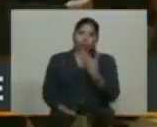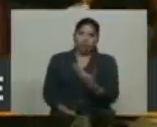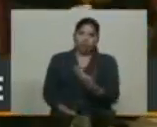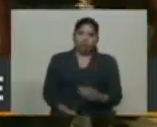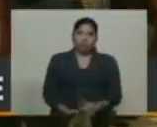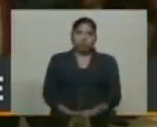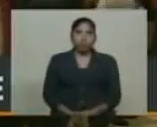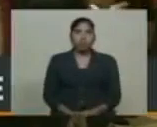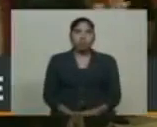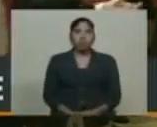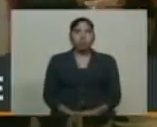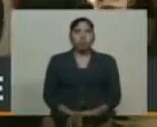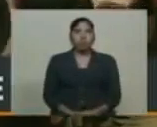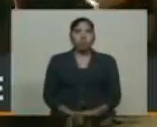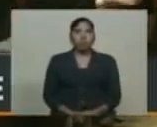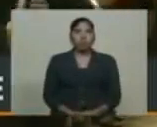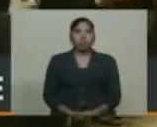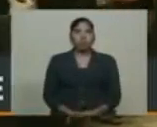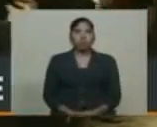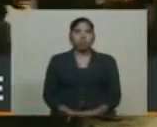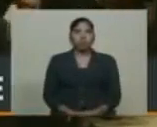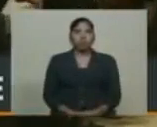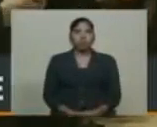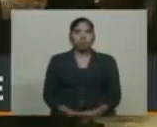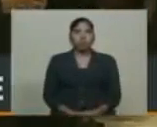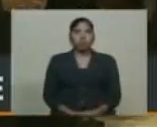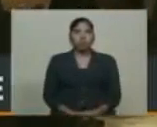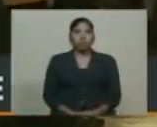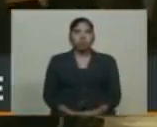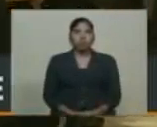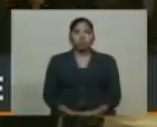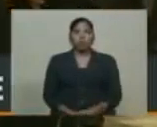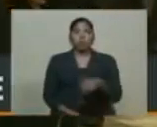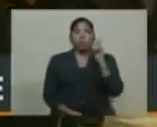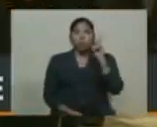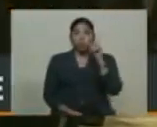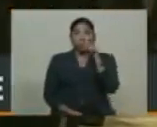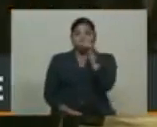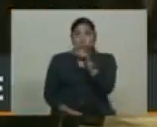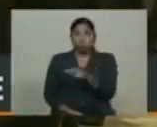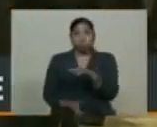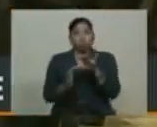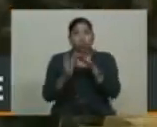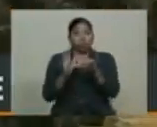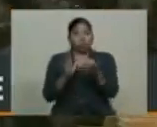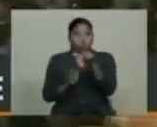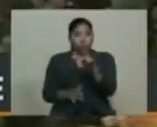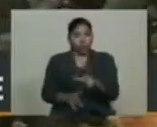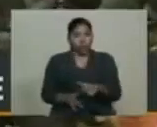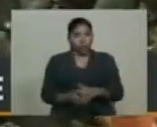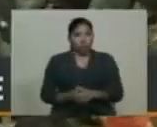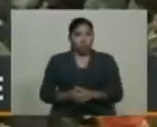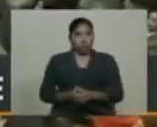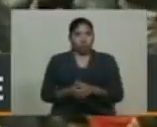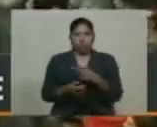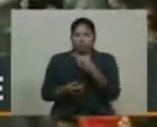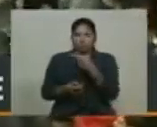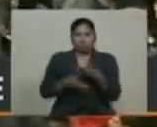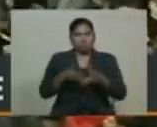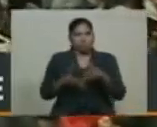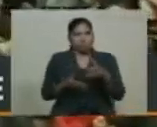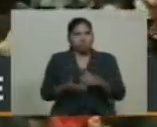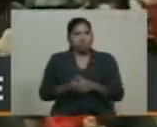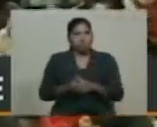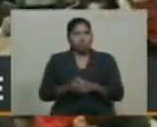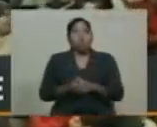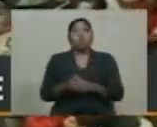El discurso por parte del constituyente, el profesor Earle Herrera, ha hecho mención al acta